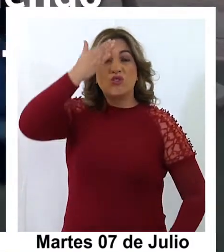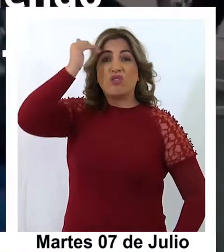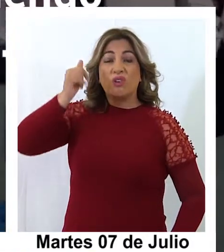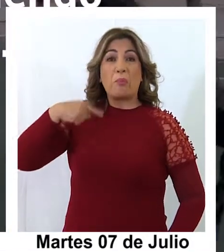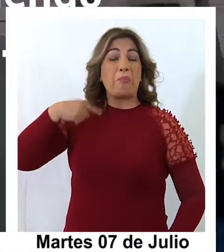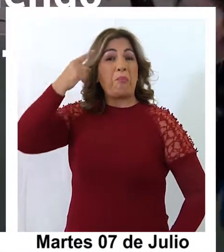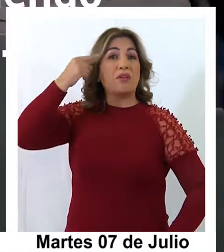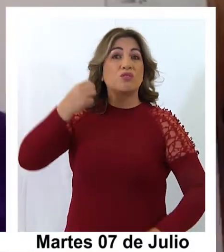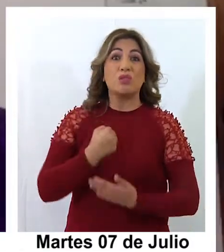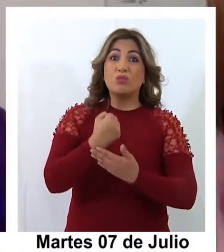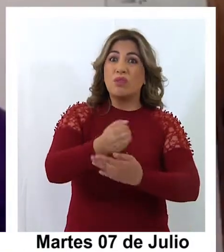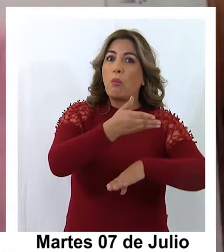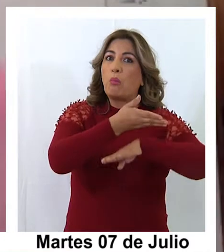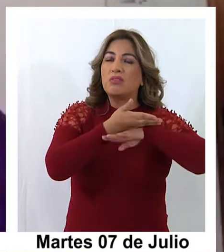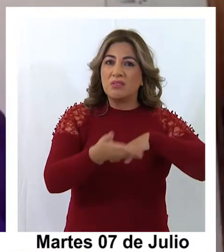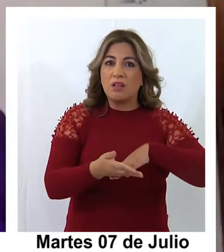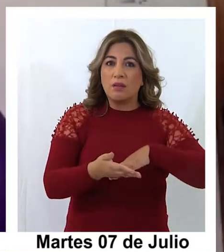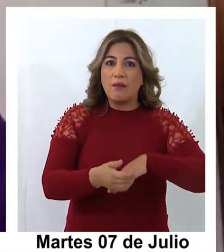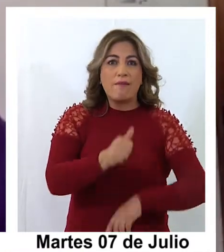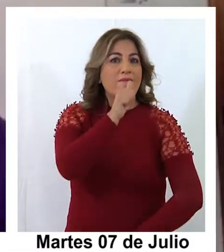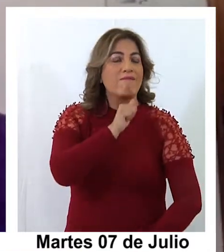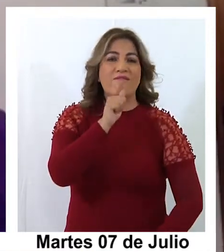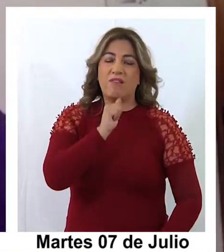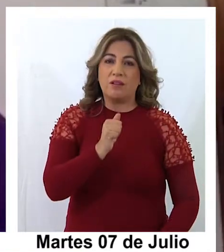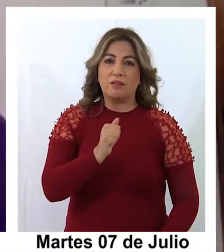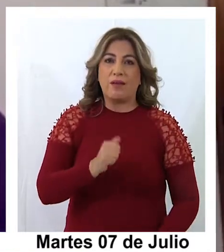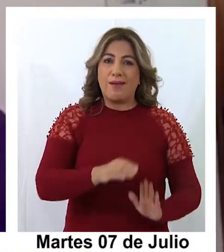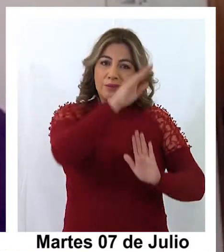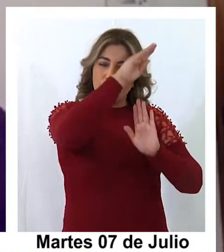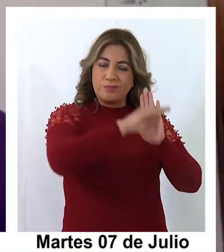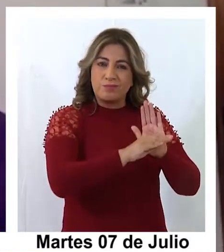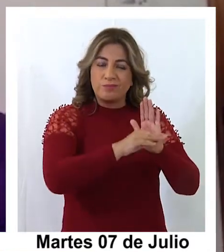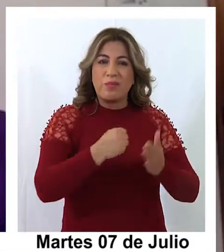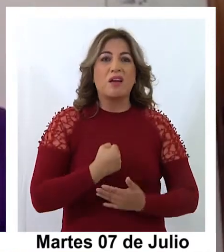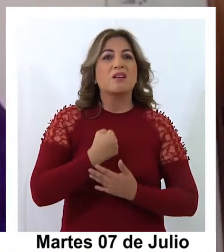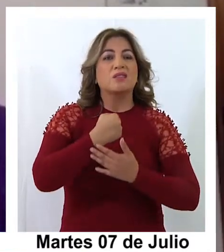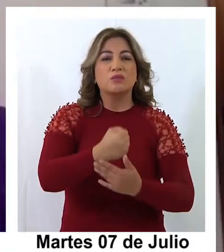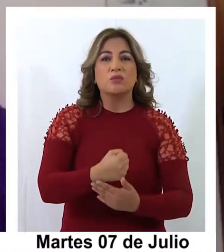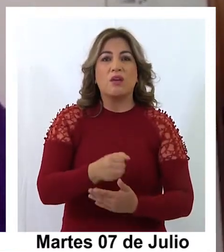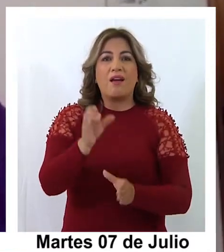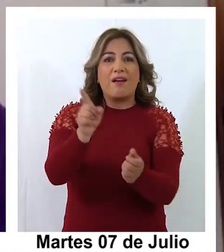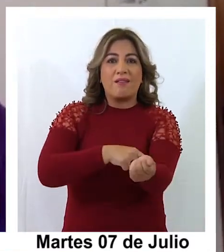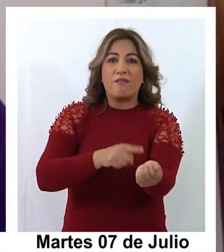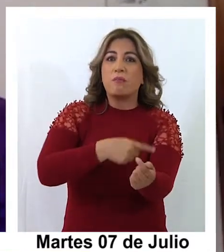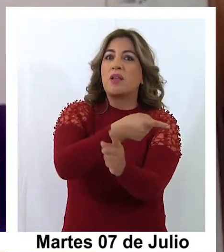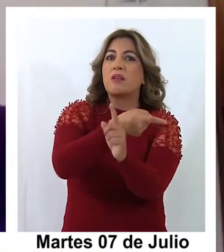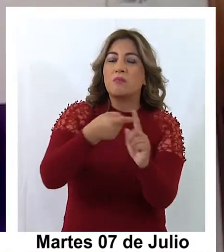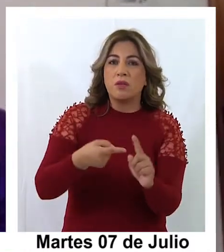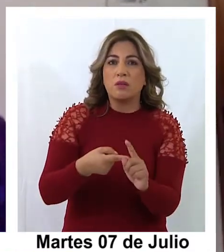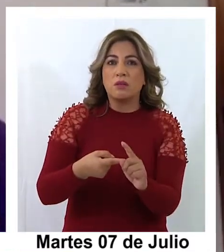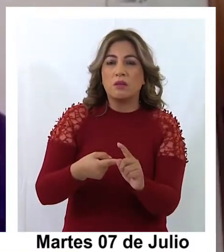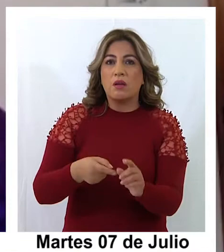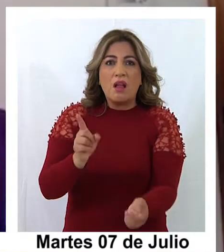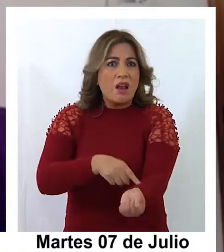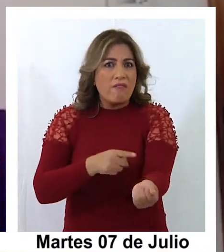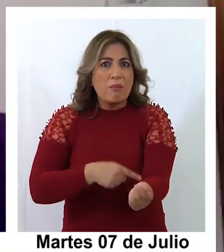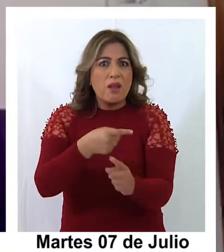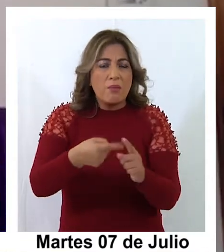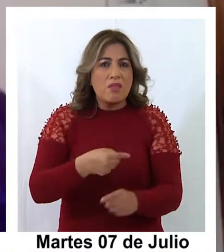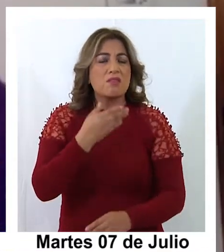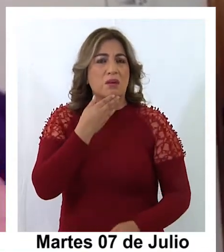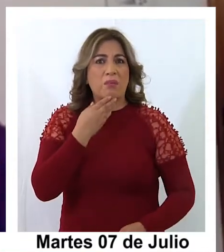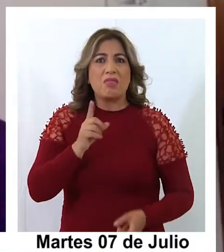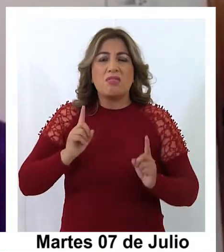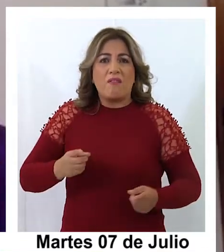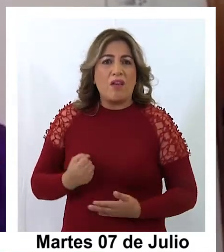sido tardío y no suficiente las medidas entregadas a la clase media, porque la clase media también tendría que